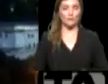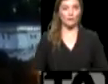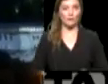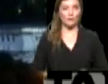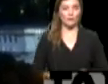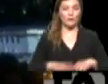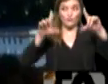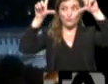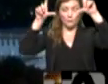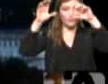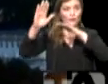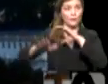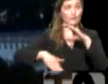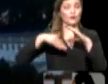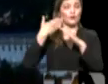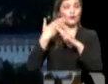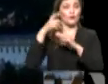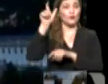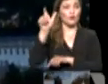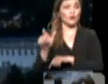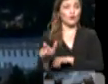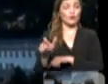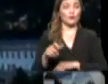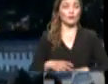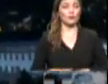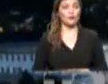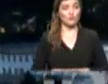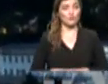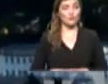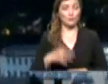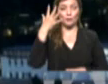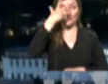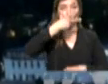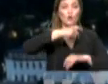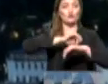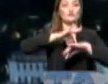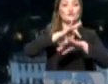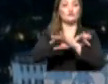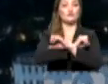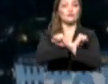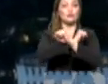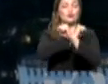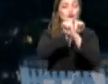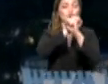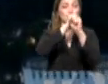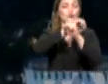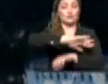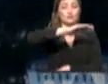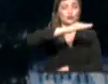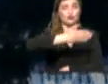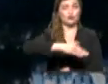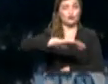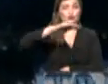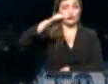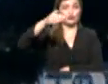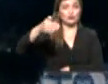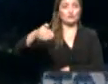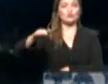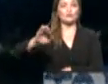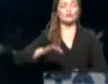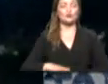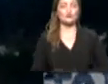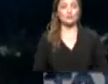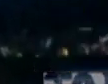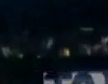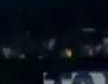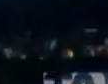Esta fotografía nos envía uno de nuestros televidentes, un hermoso amanecer en el que se observan las montañas de la capital.